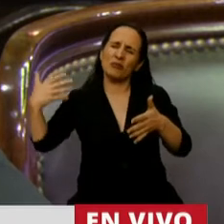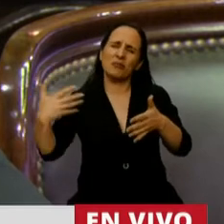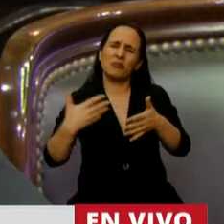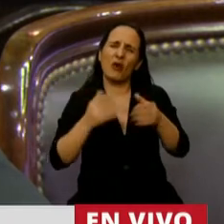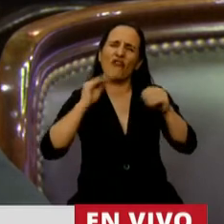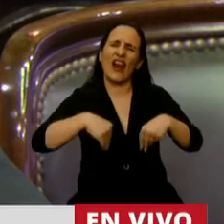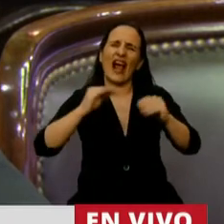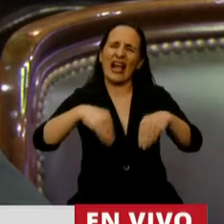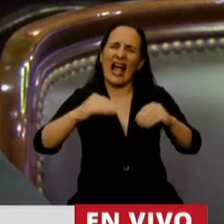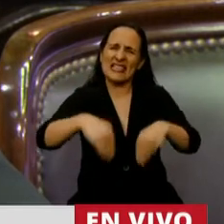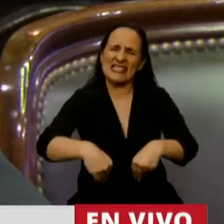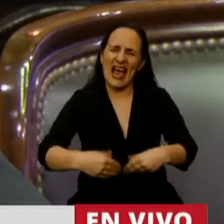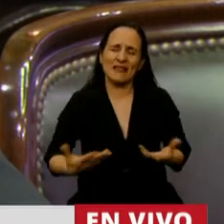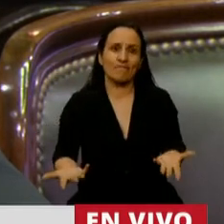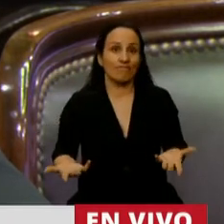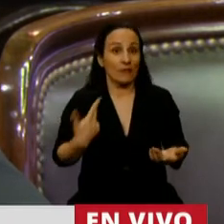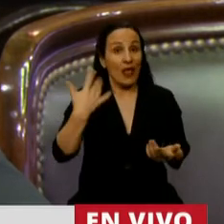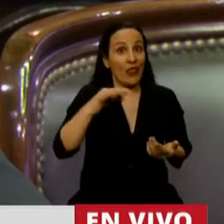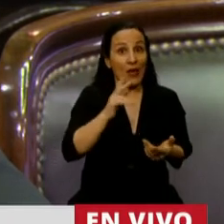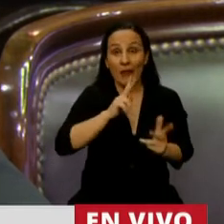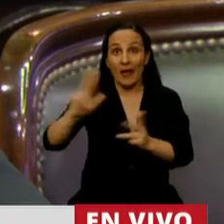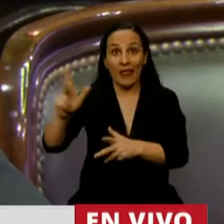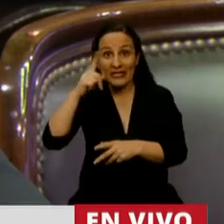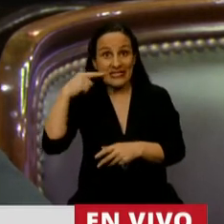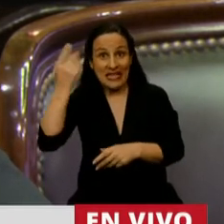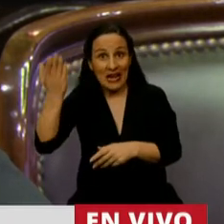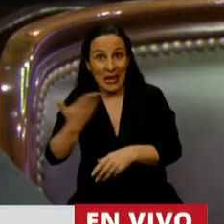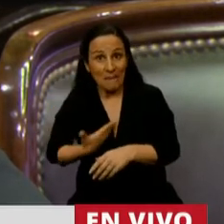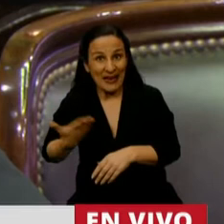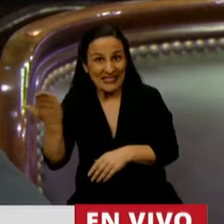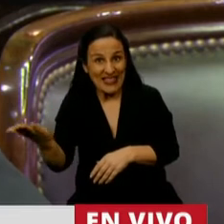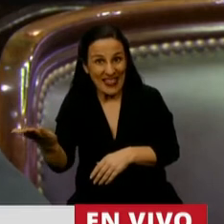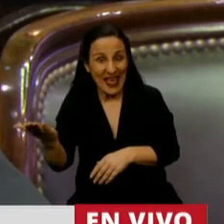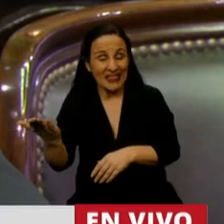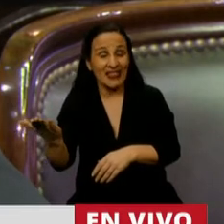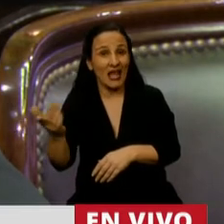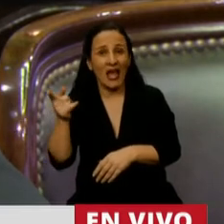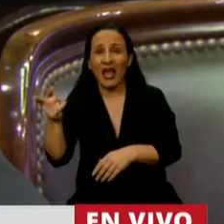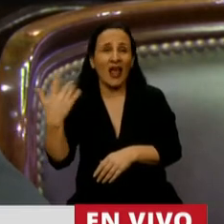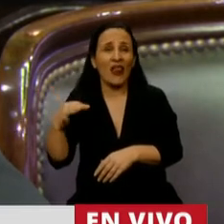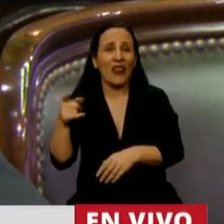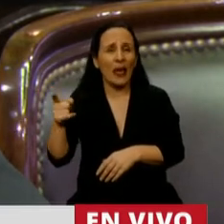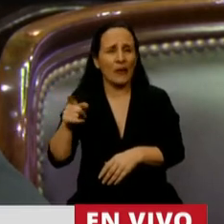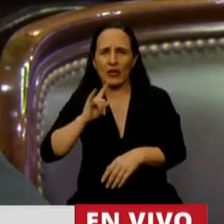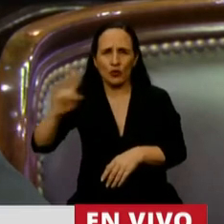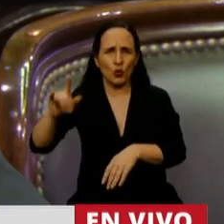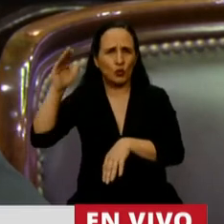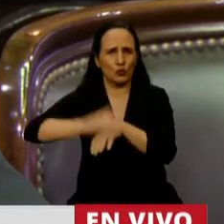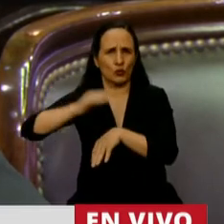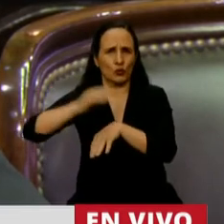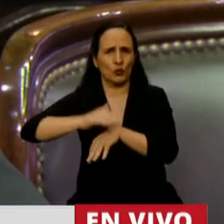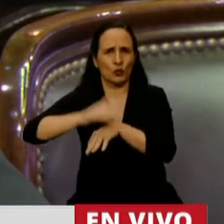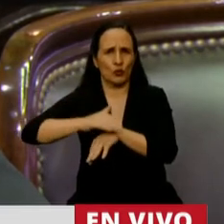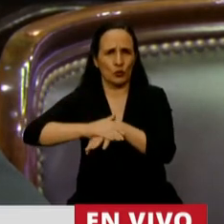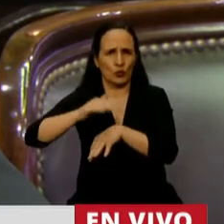Argentina. Bueno, hay que decirle al presidente de la República que lo que debe hacer es asumir su propia